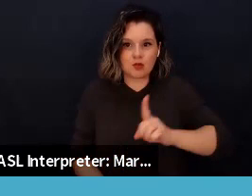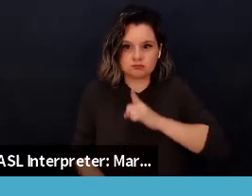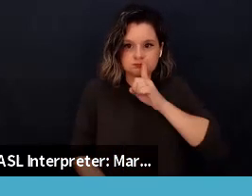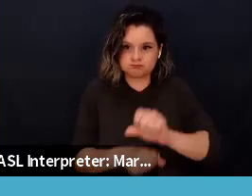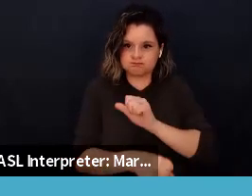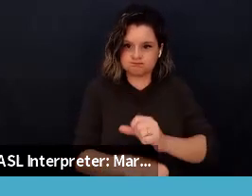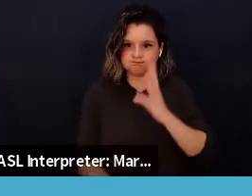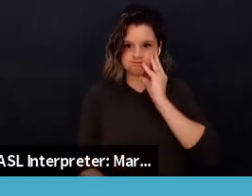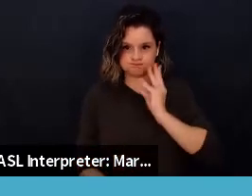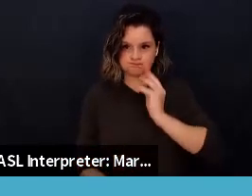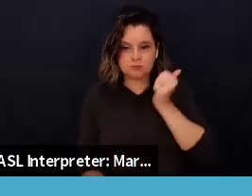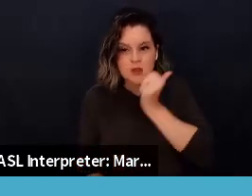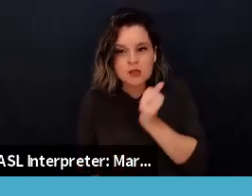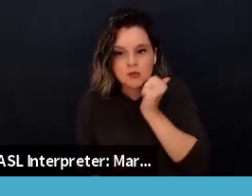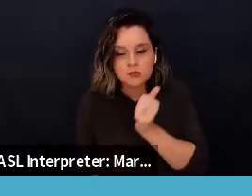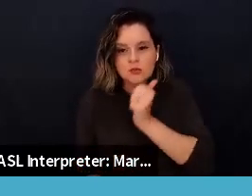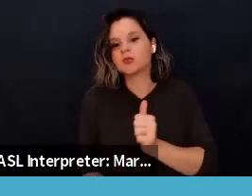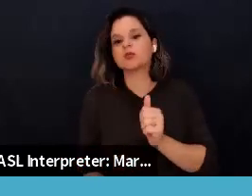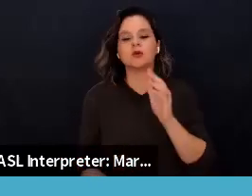cada día. Entonces,